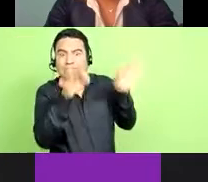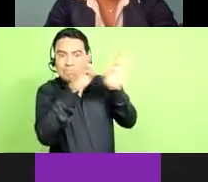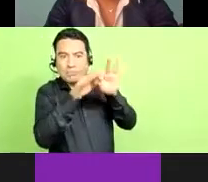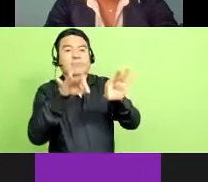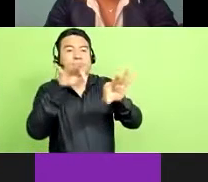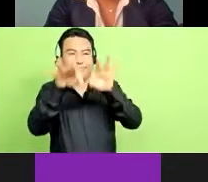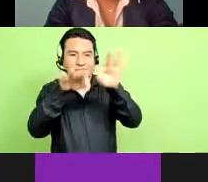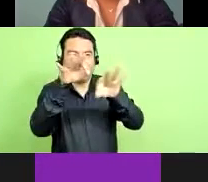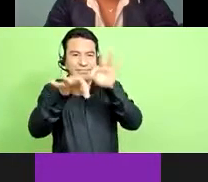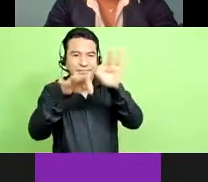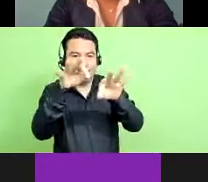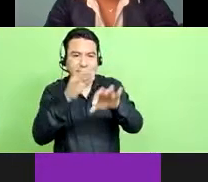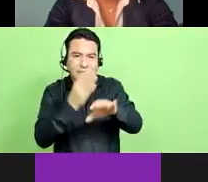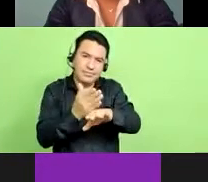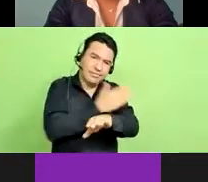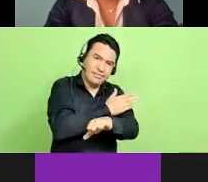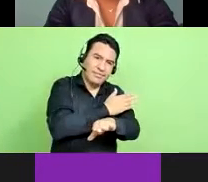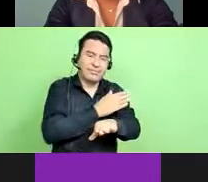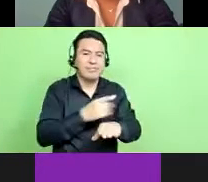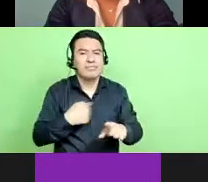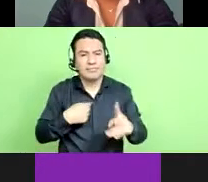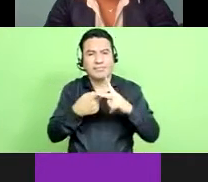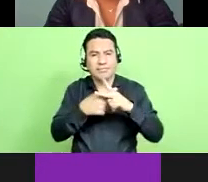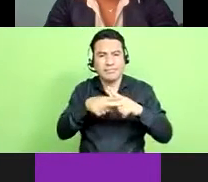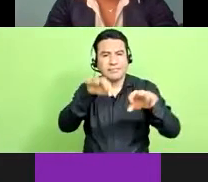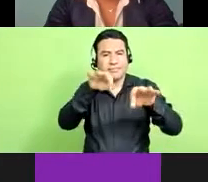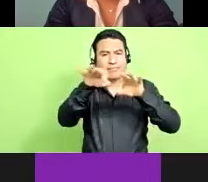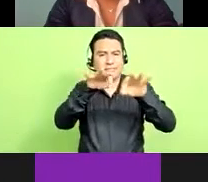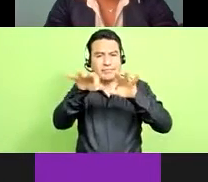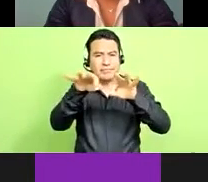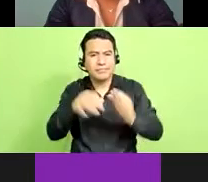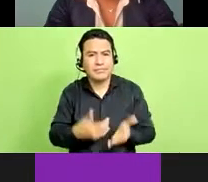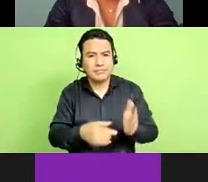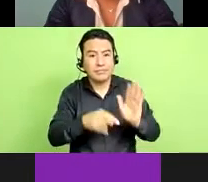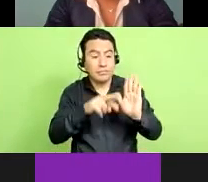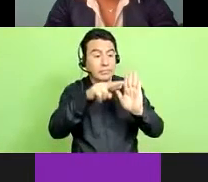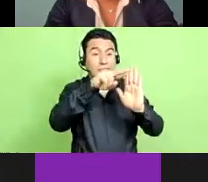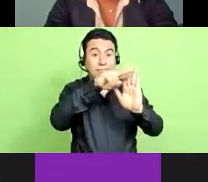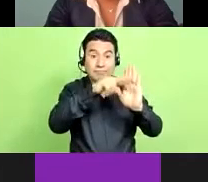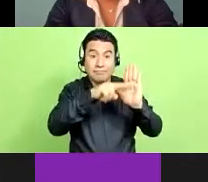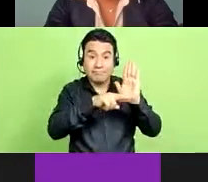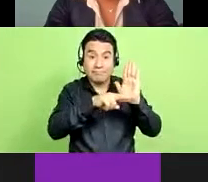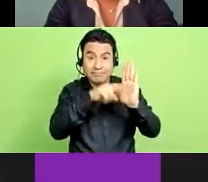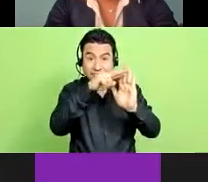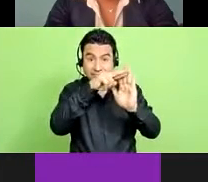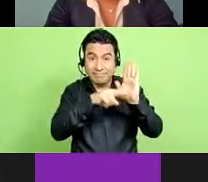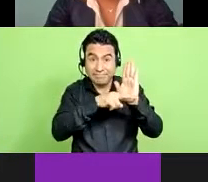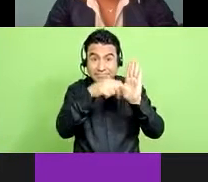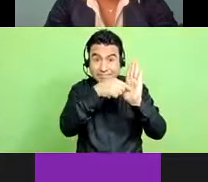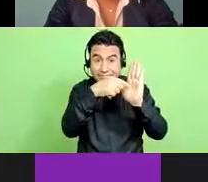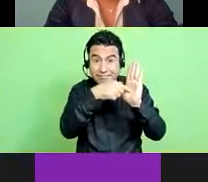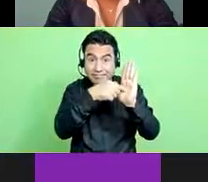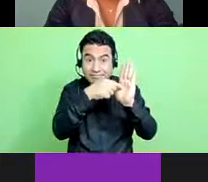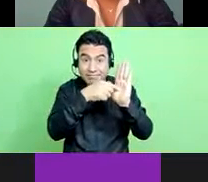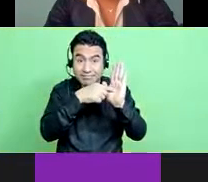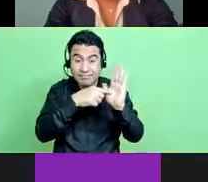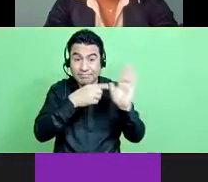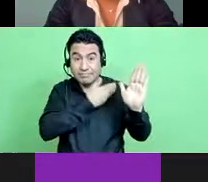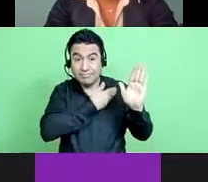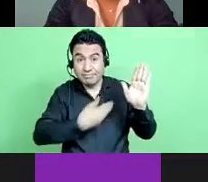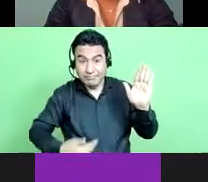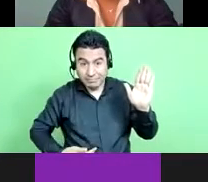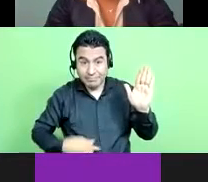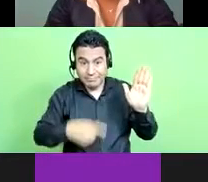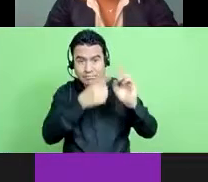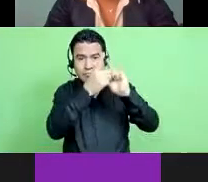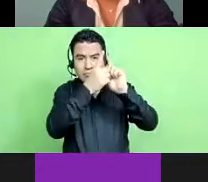así iniciar importantes y del reglamento nacional y edificación es lo va a conformar ciertas una